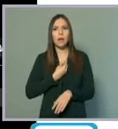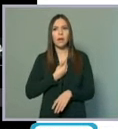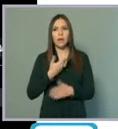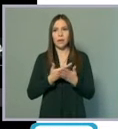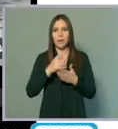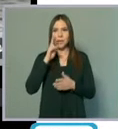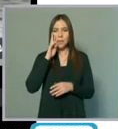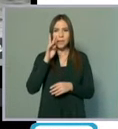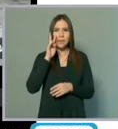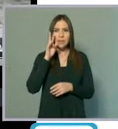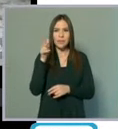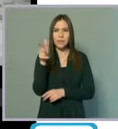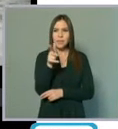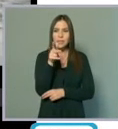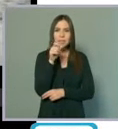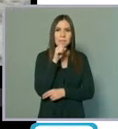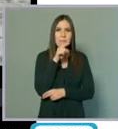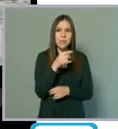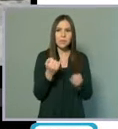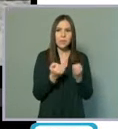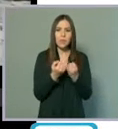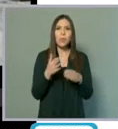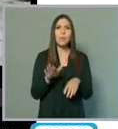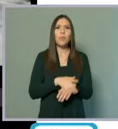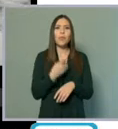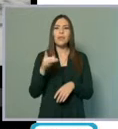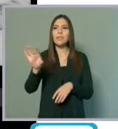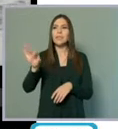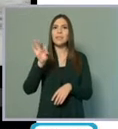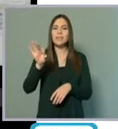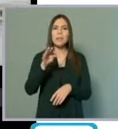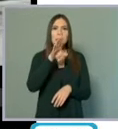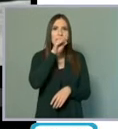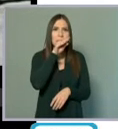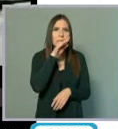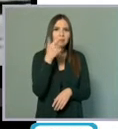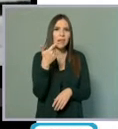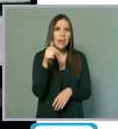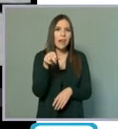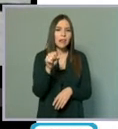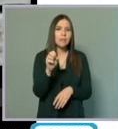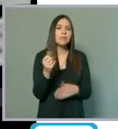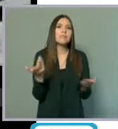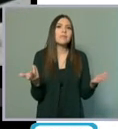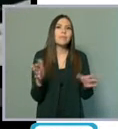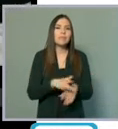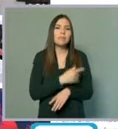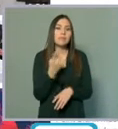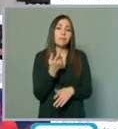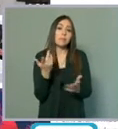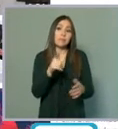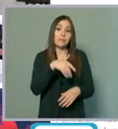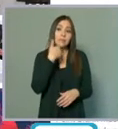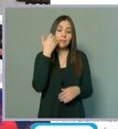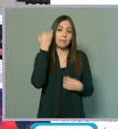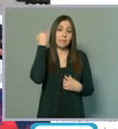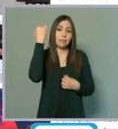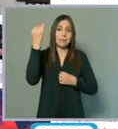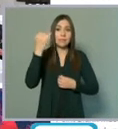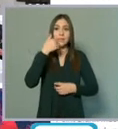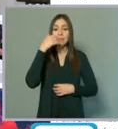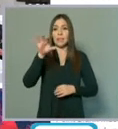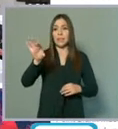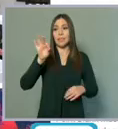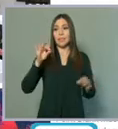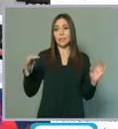sea, está recreando exactamente lo mismo. Oye, ¿y por qué escoger gansos? Bueno, ¿Nada más? el arte contemporáneo. O sea, Es que está muy ligada la